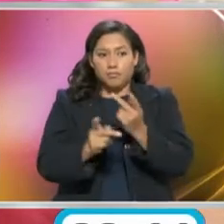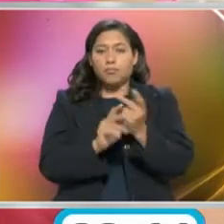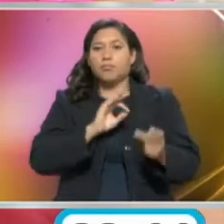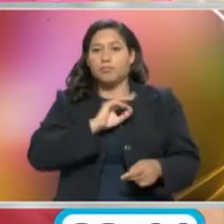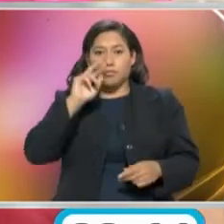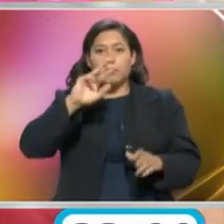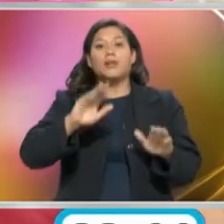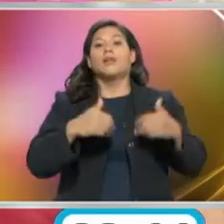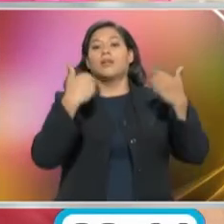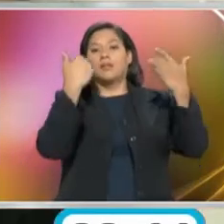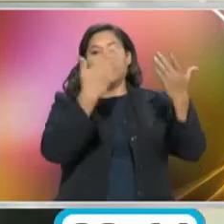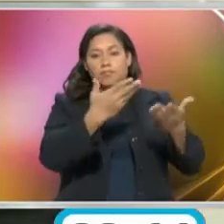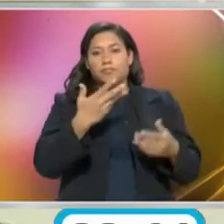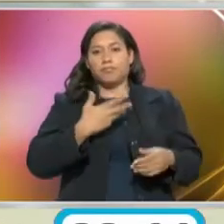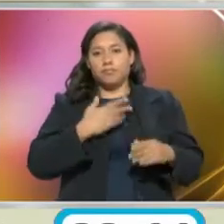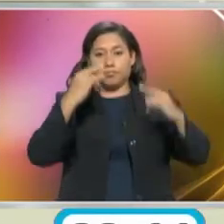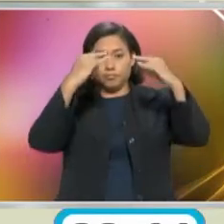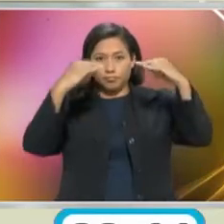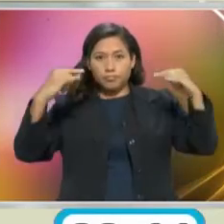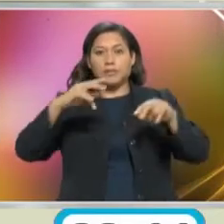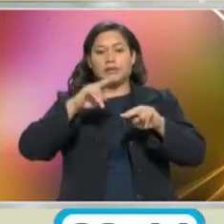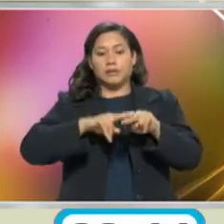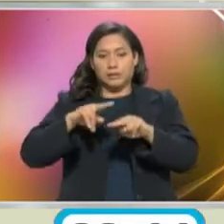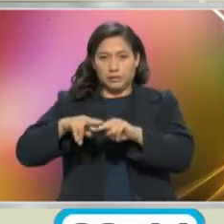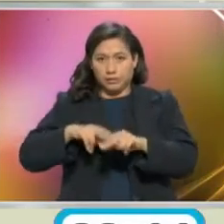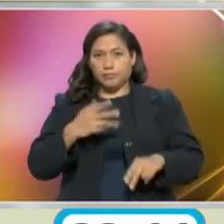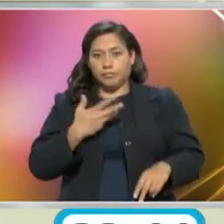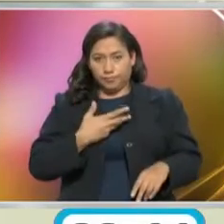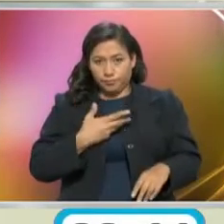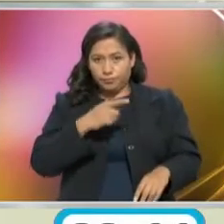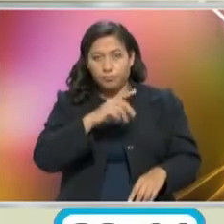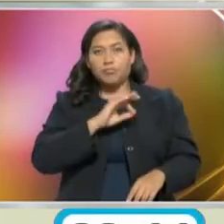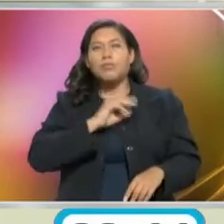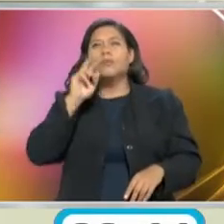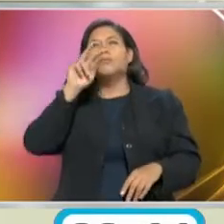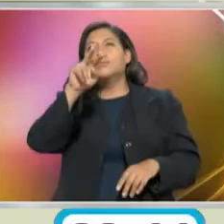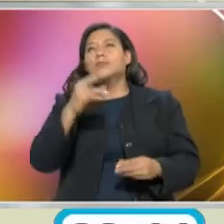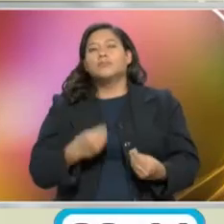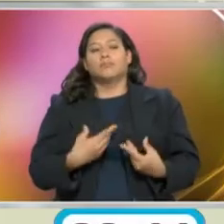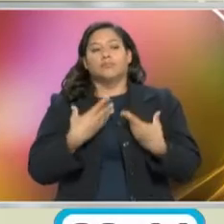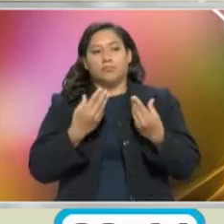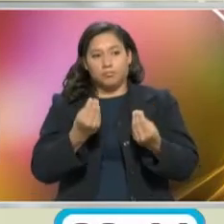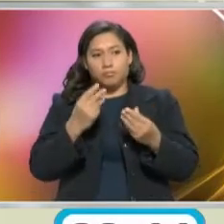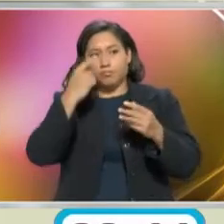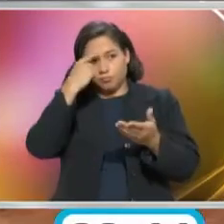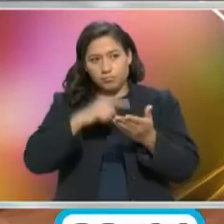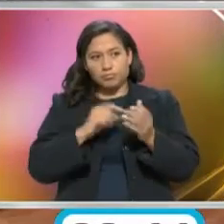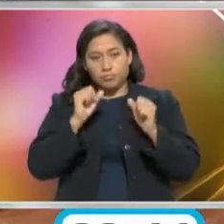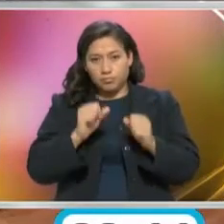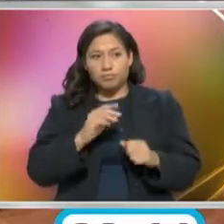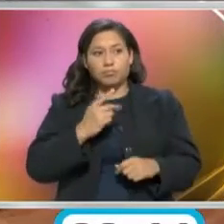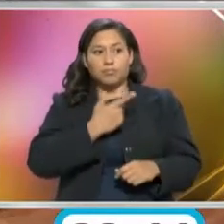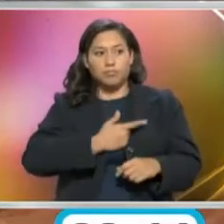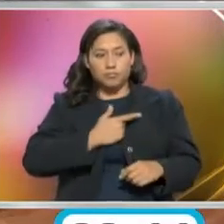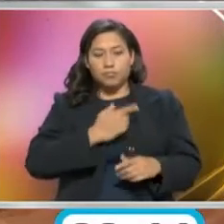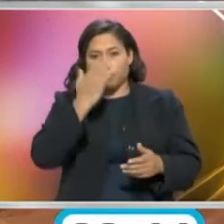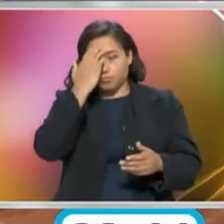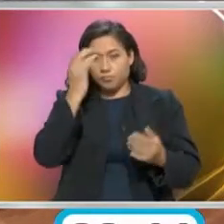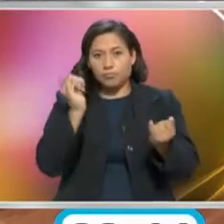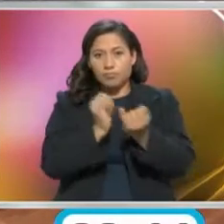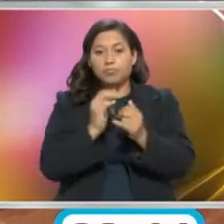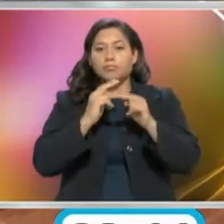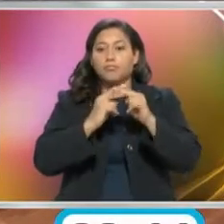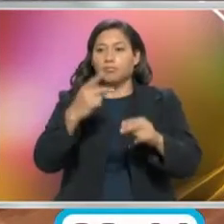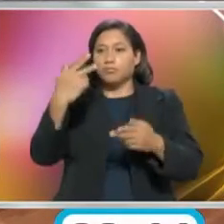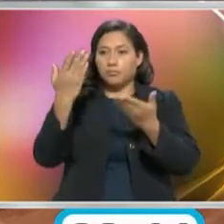disfrutar de ella. Así es, hay una carpa, hay sillas, entonces van a estar disfrutándolo mucho, yo les aseguro. Me gustaría también conocer acerca de la